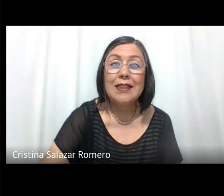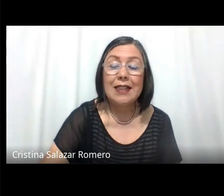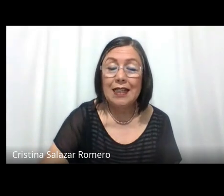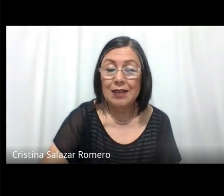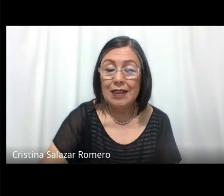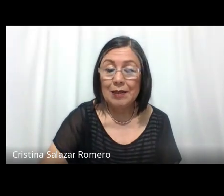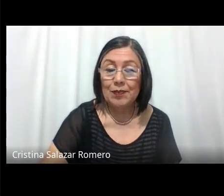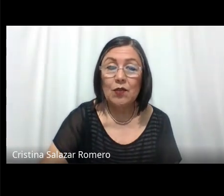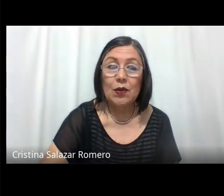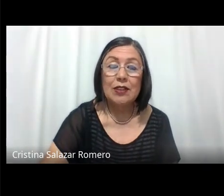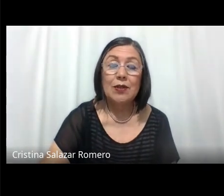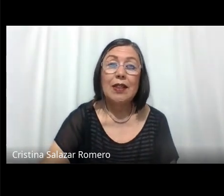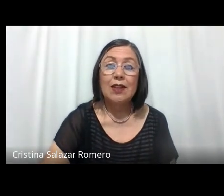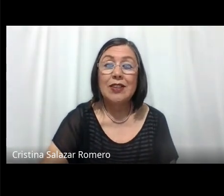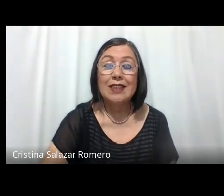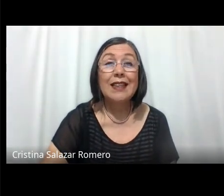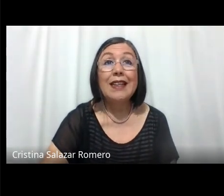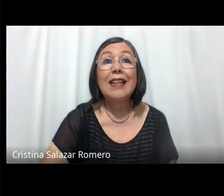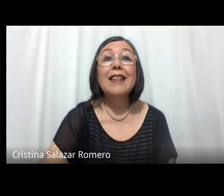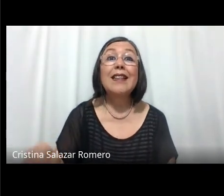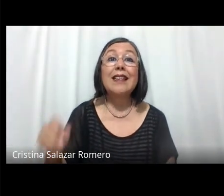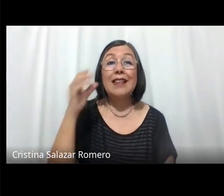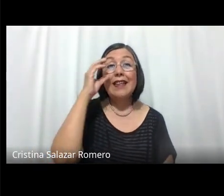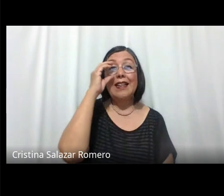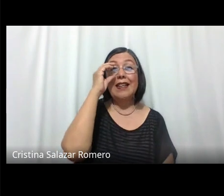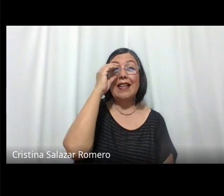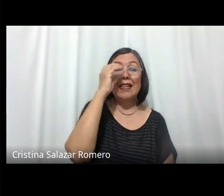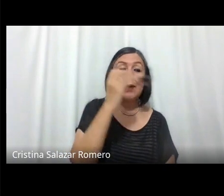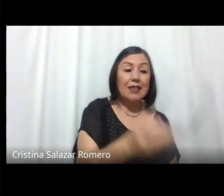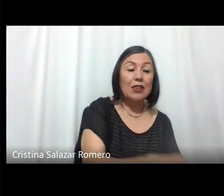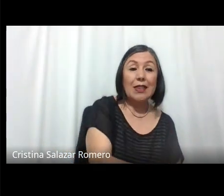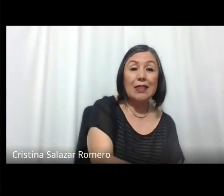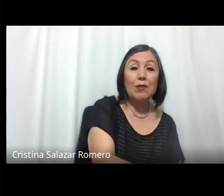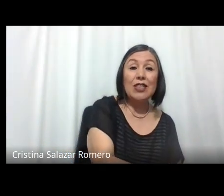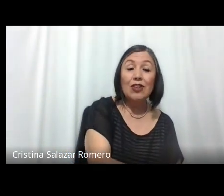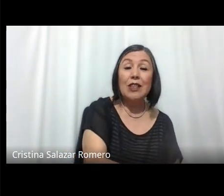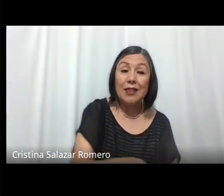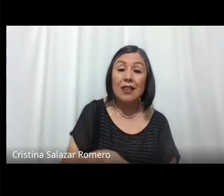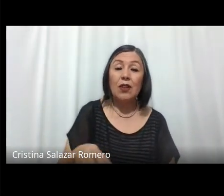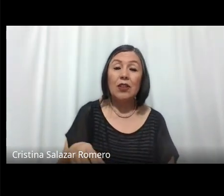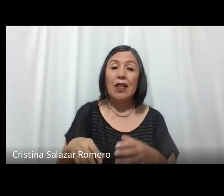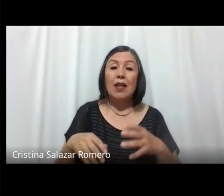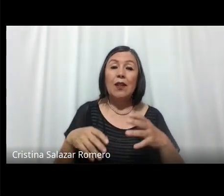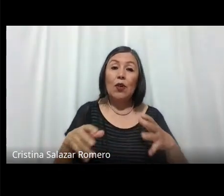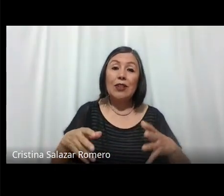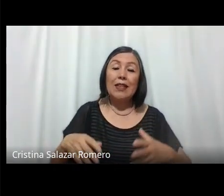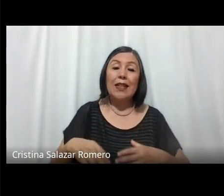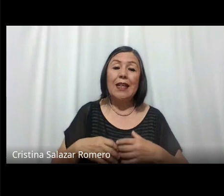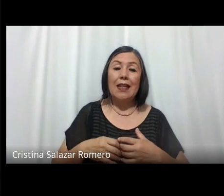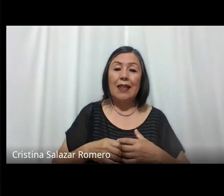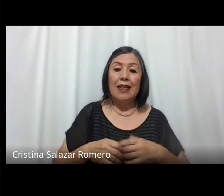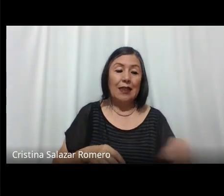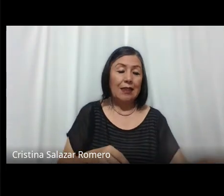cuál es la configuración. Entonces, entender que en la lengua de señas utilizamos signos lingüísticos